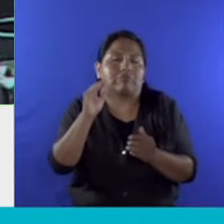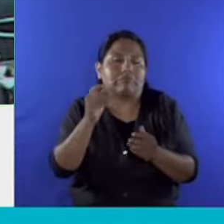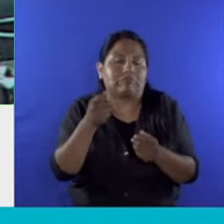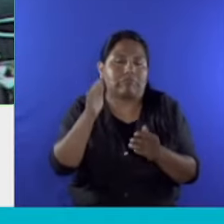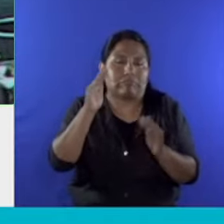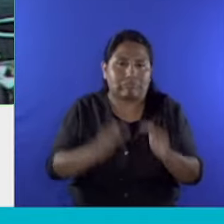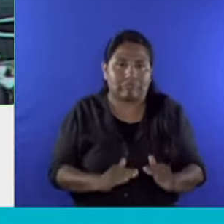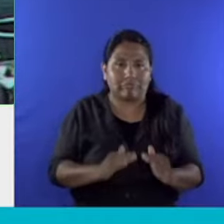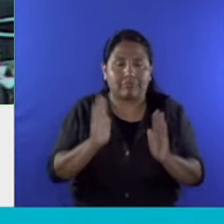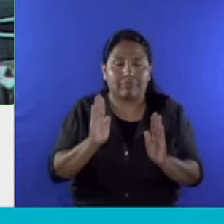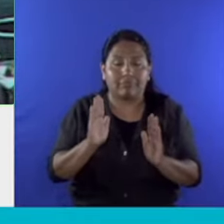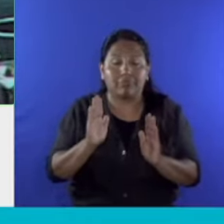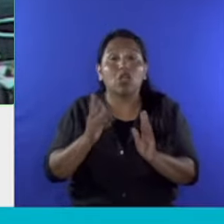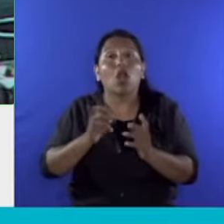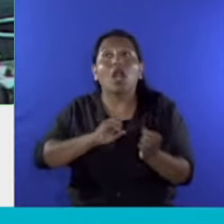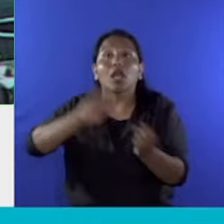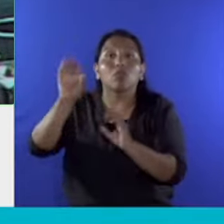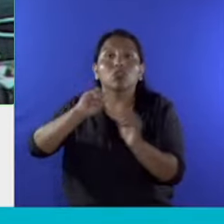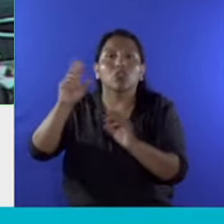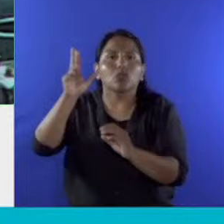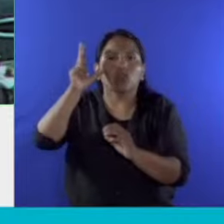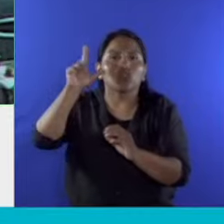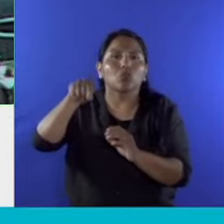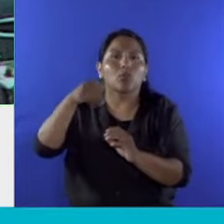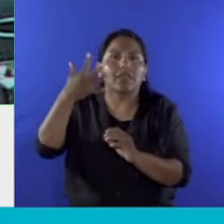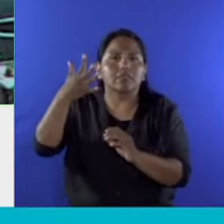aumentó la exportación en un 8,5%.